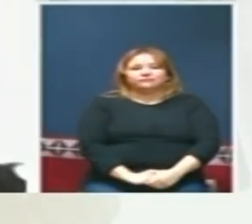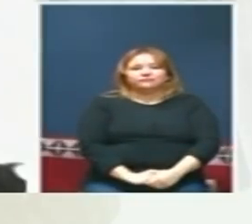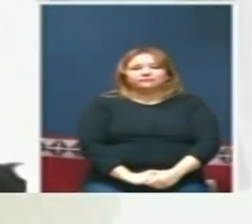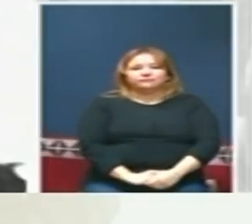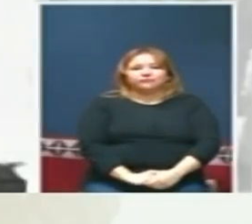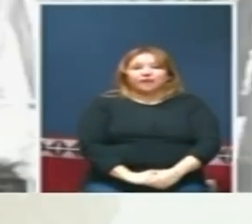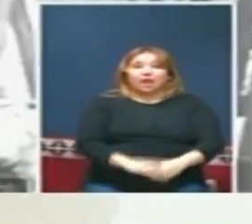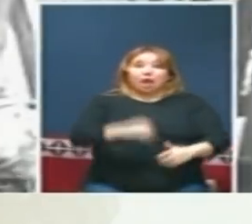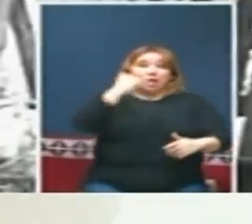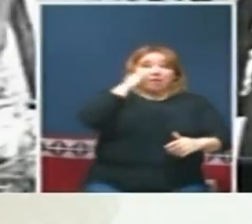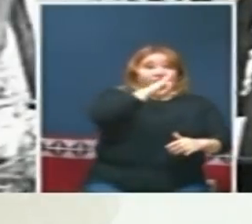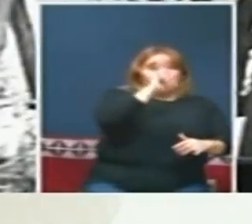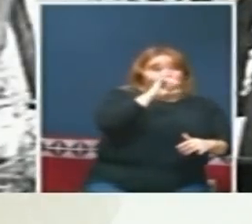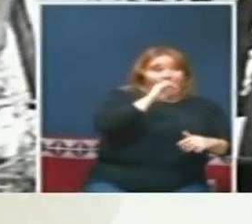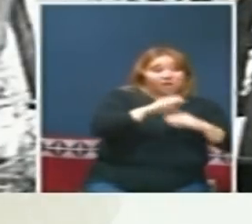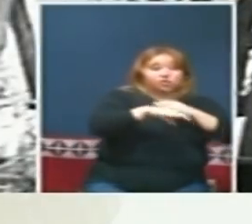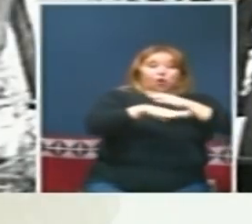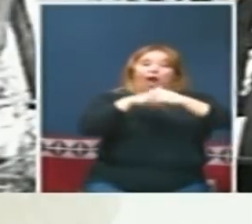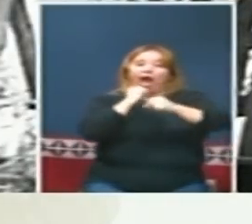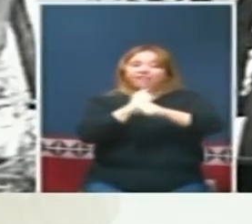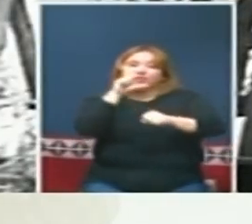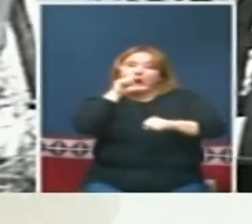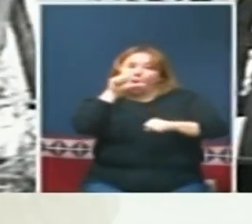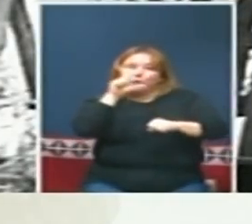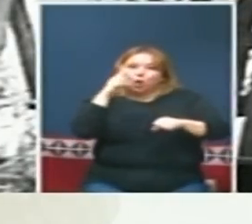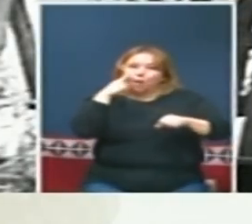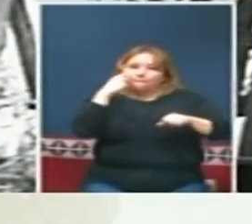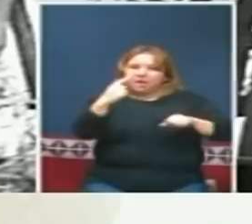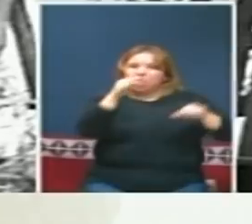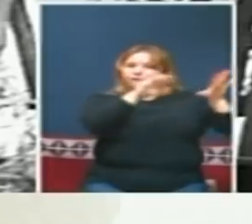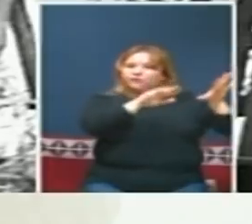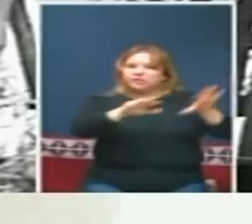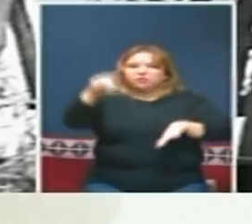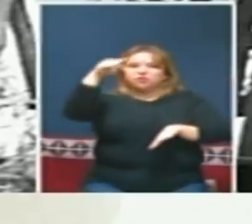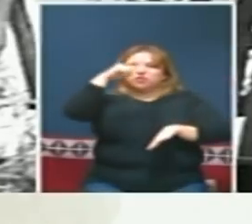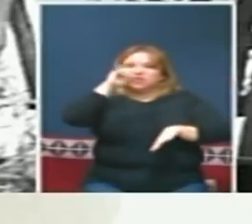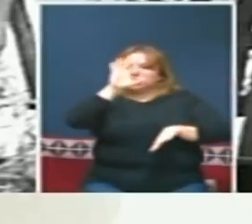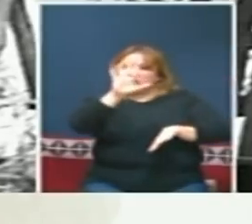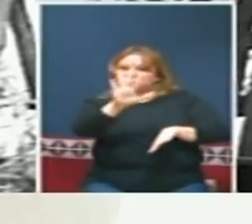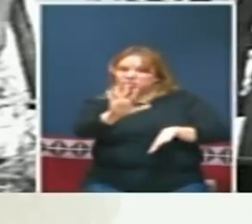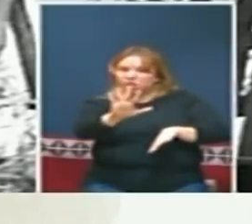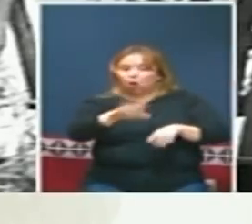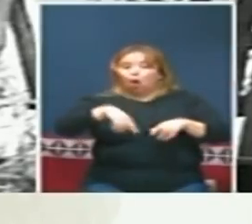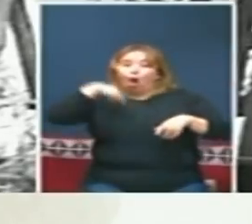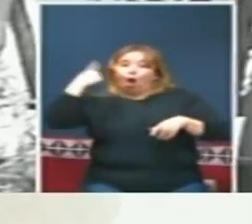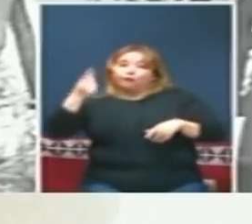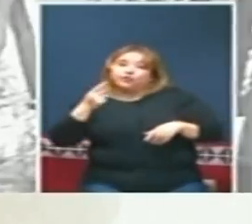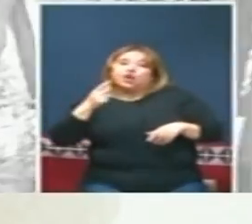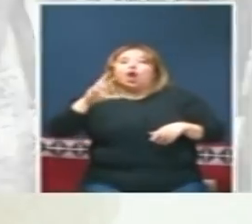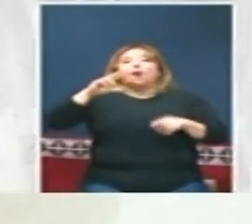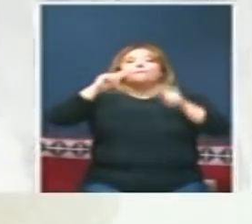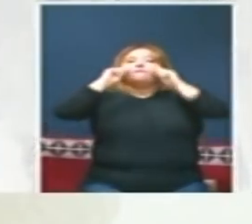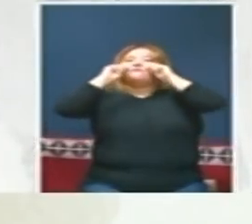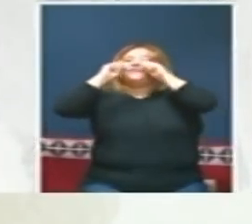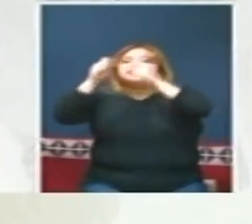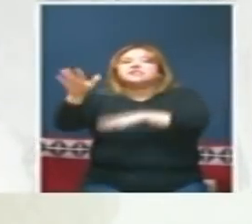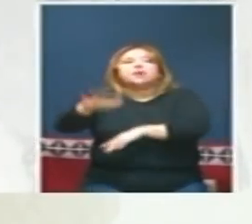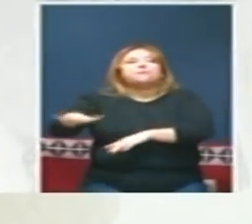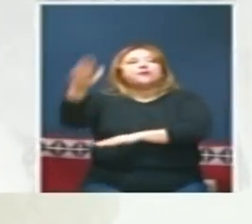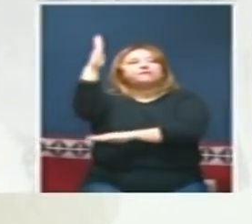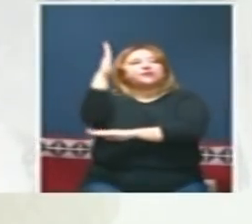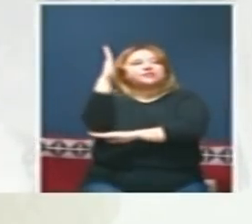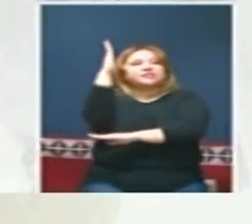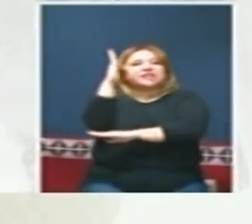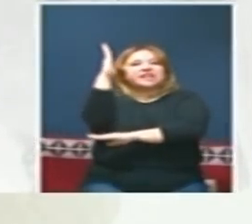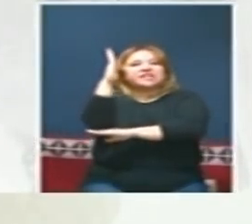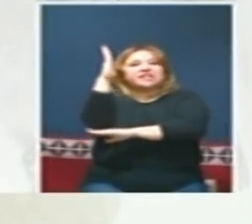De marzo a julio de 1975, Fray Carlos de Dios visita Chamical,